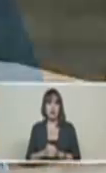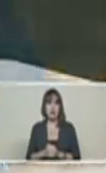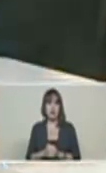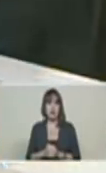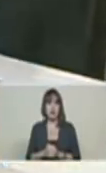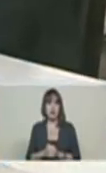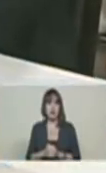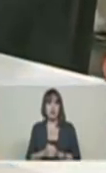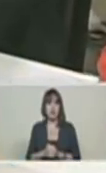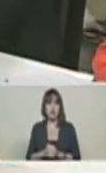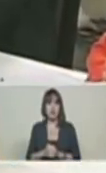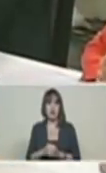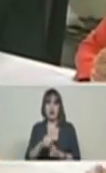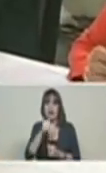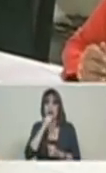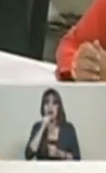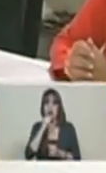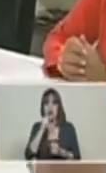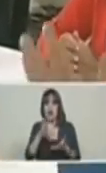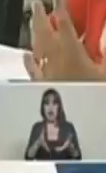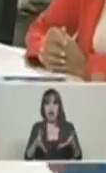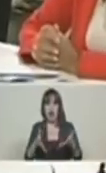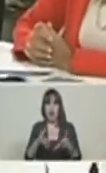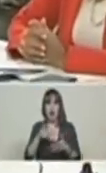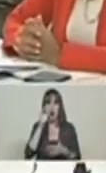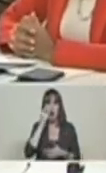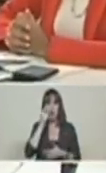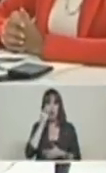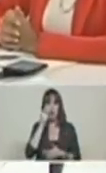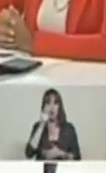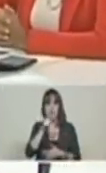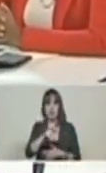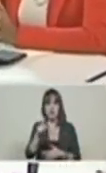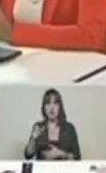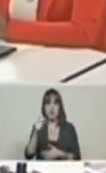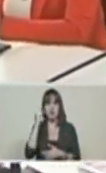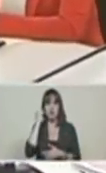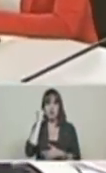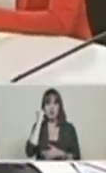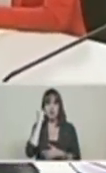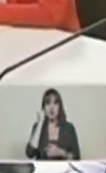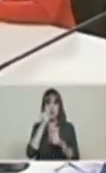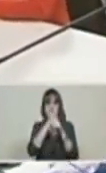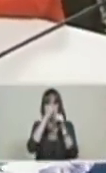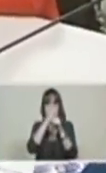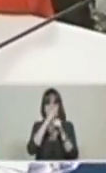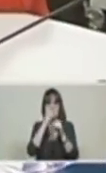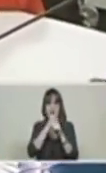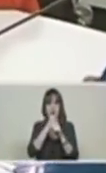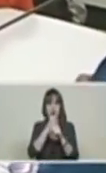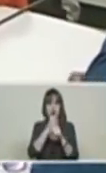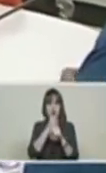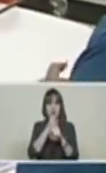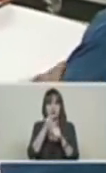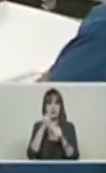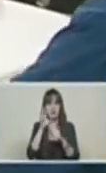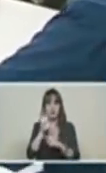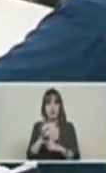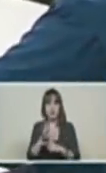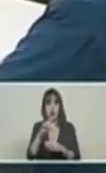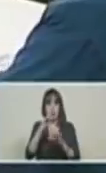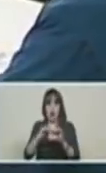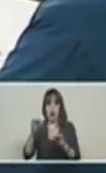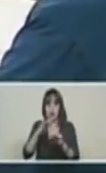Ha salido ganando los trabajadores y las trabajadoras del país con el nuevo sistema de tablas salariales, teniendo al Petro como referencia para